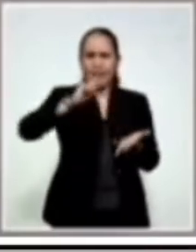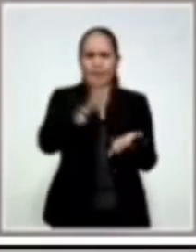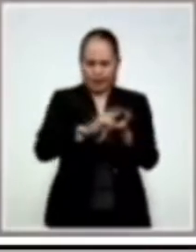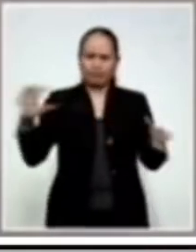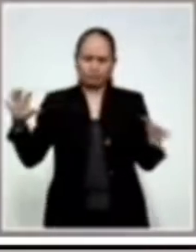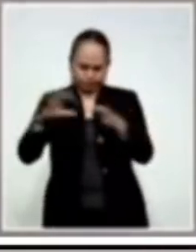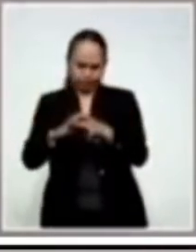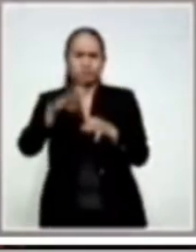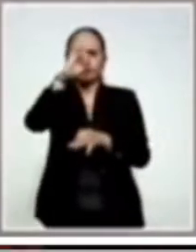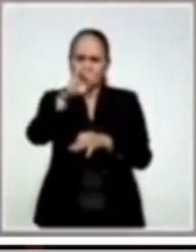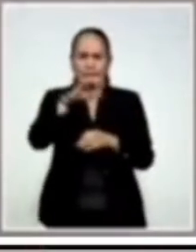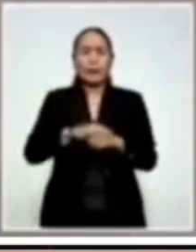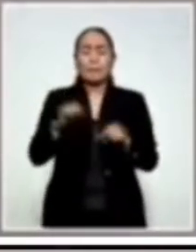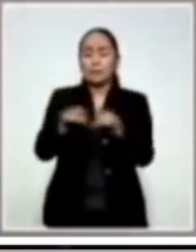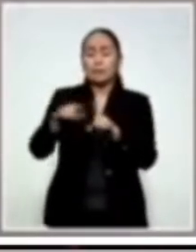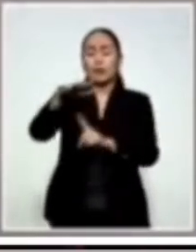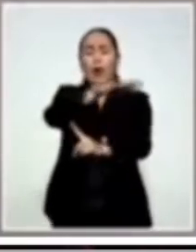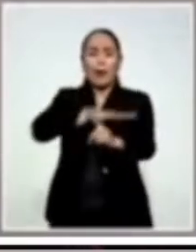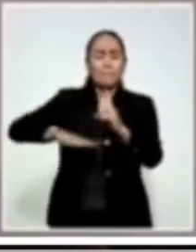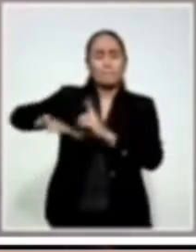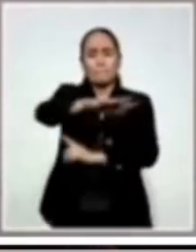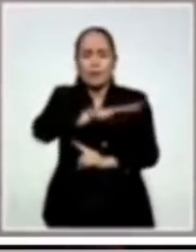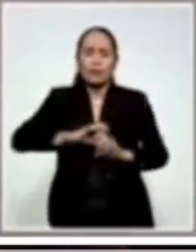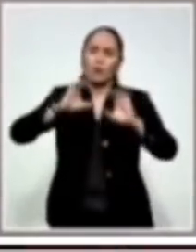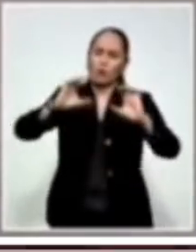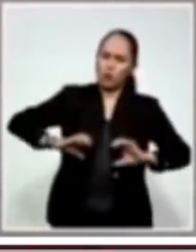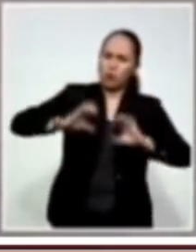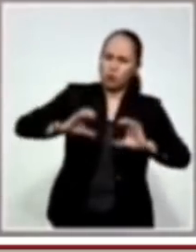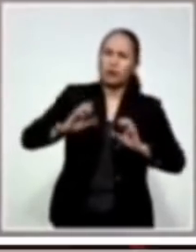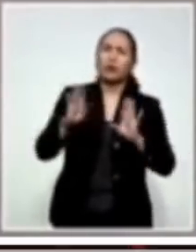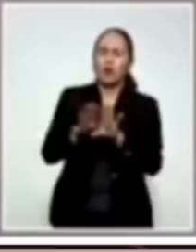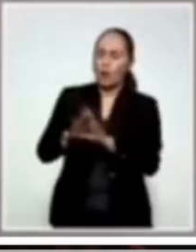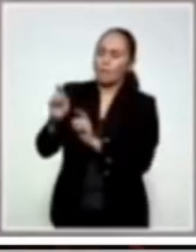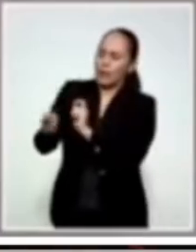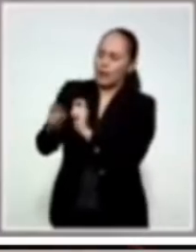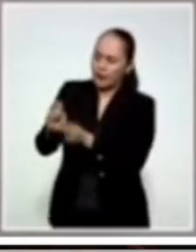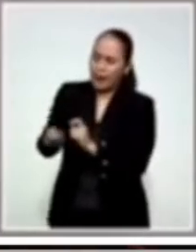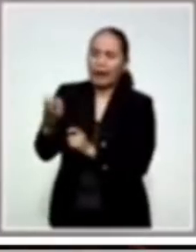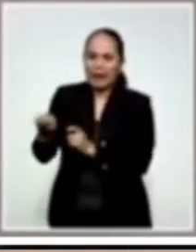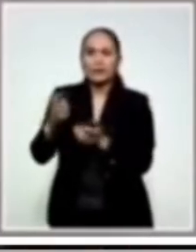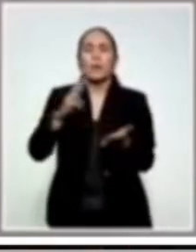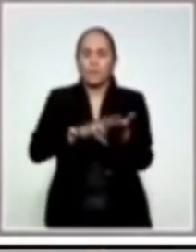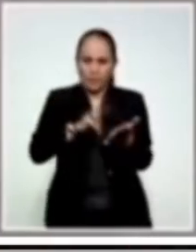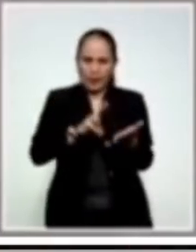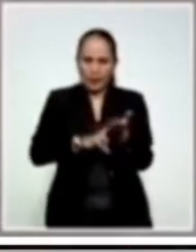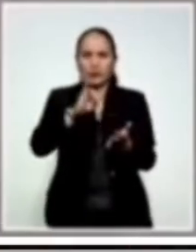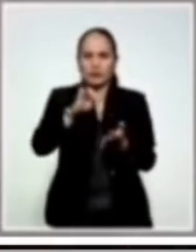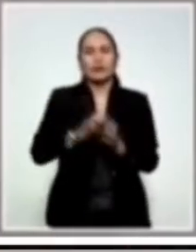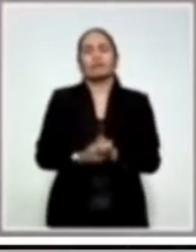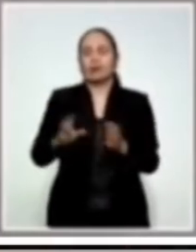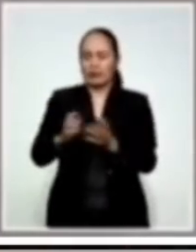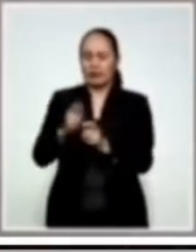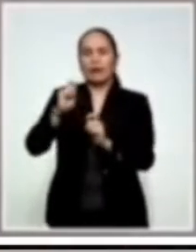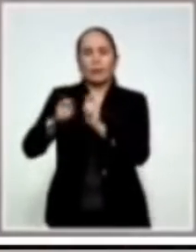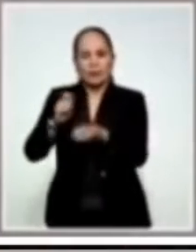para sostener, en el caso del medio ambiente, una interpretación conforme que le hiciera válida. ¿Cuál es la interpretación conforme?